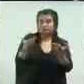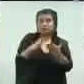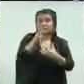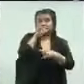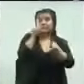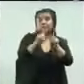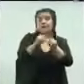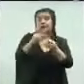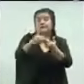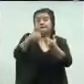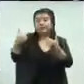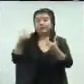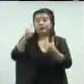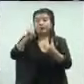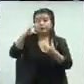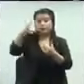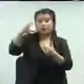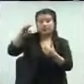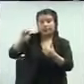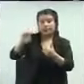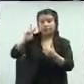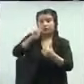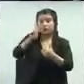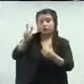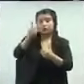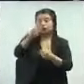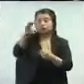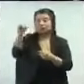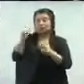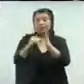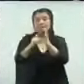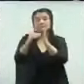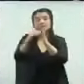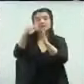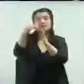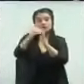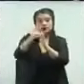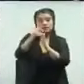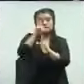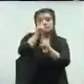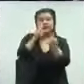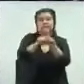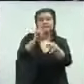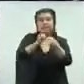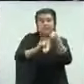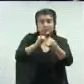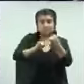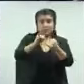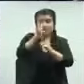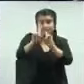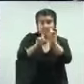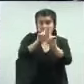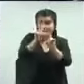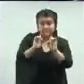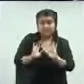aparte de la UCE que tiene equipamientos por 220 millones de quetzales. Y termino con una pregunta